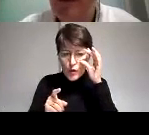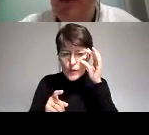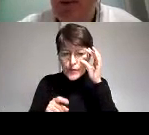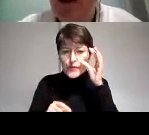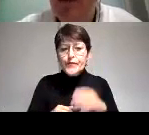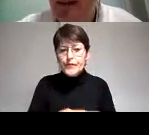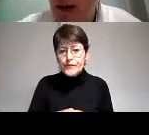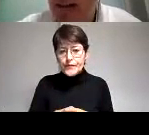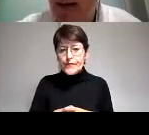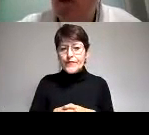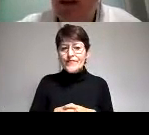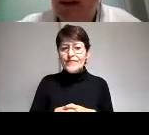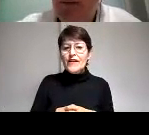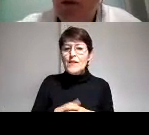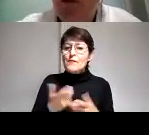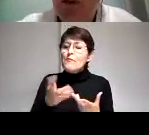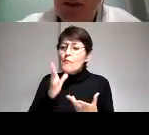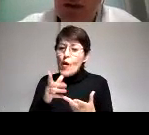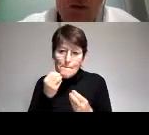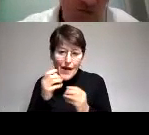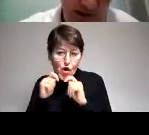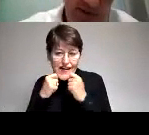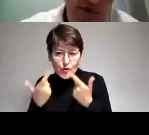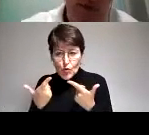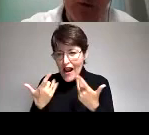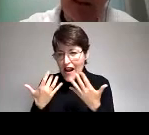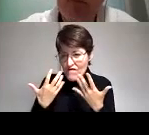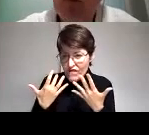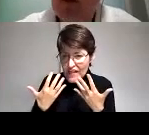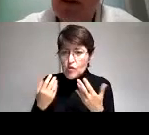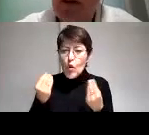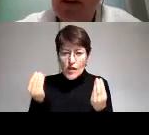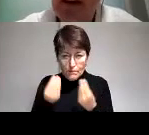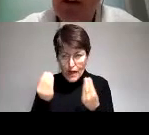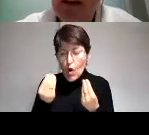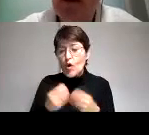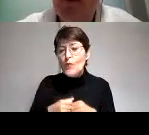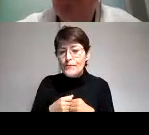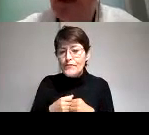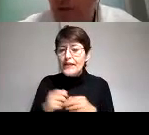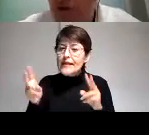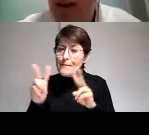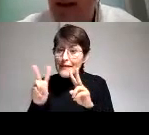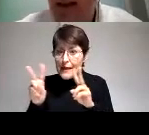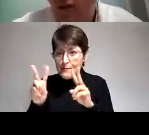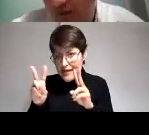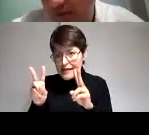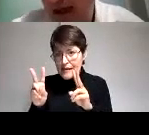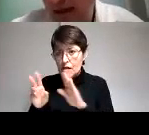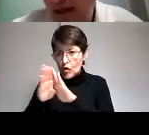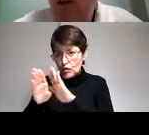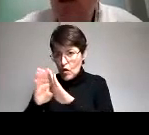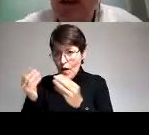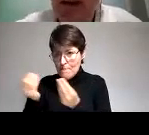antes, porque desnaturalizamos muchos o cambiamos la estructura de muchos de los elementos que aportamos y que